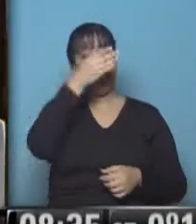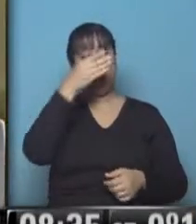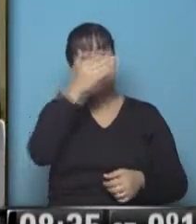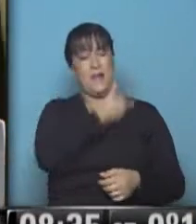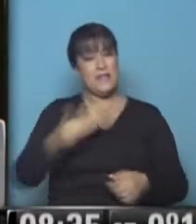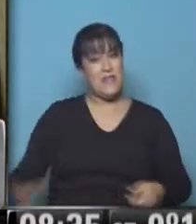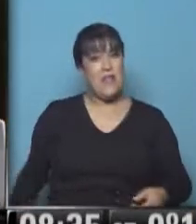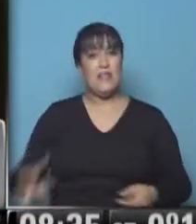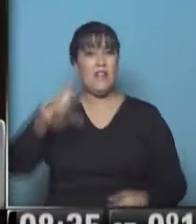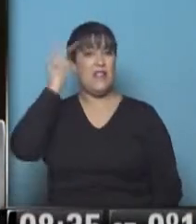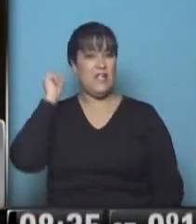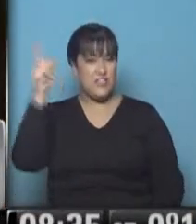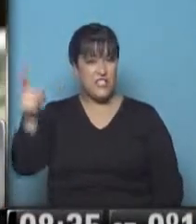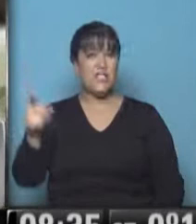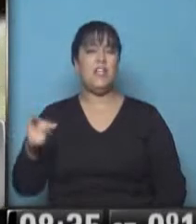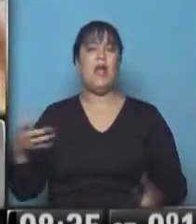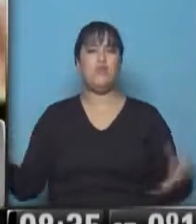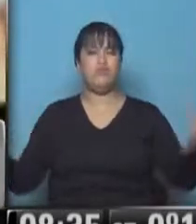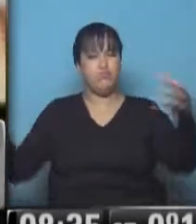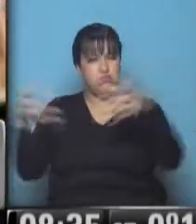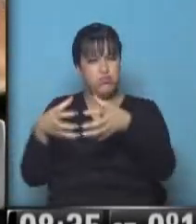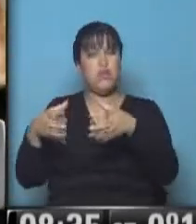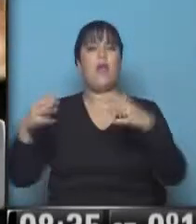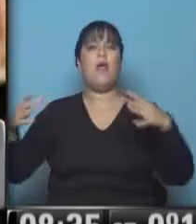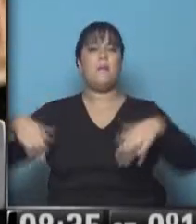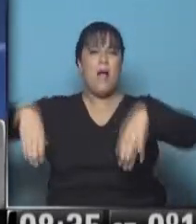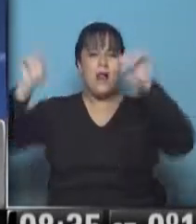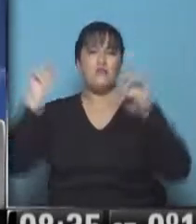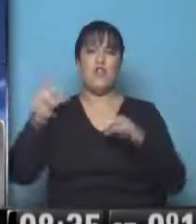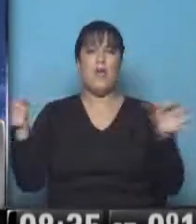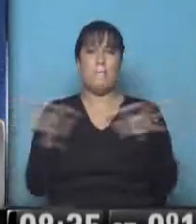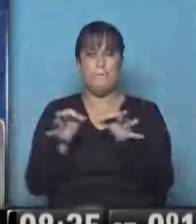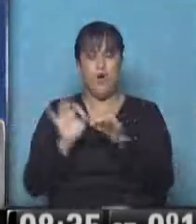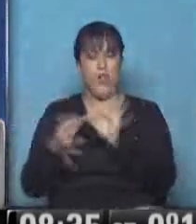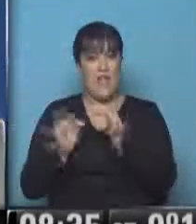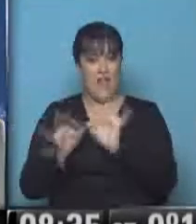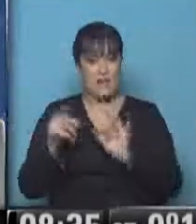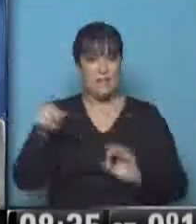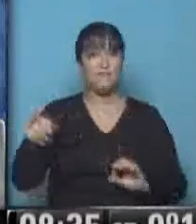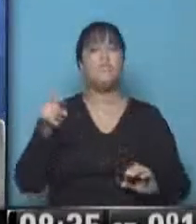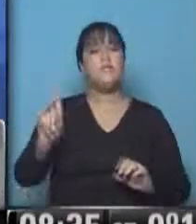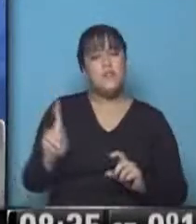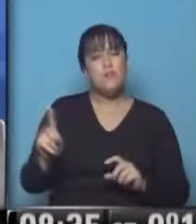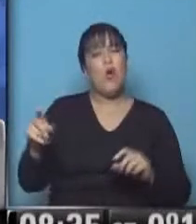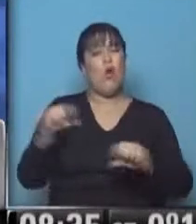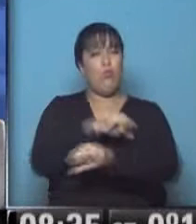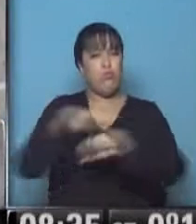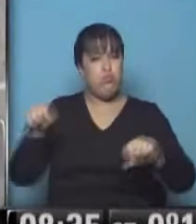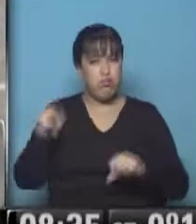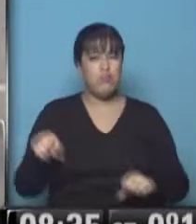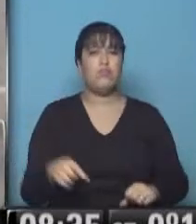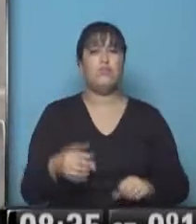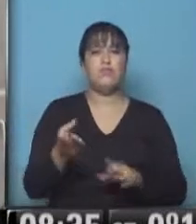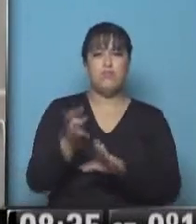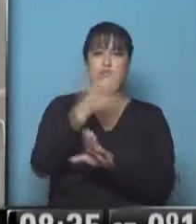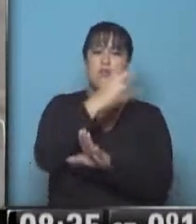la oposición reunida en el palacio de la moneda está este atentado se sumó a varios cubos